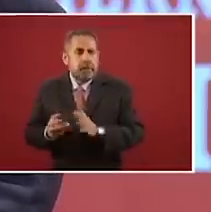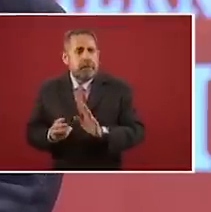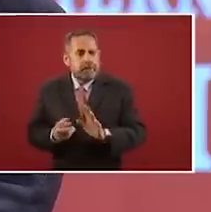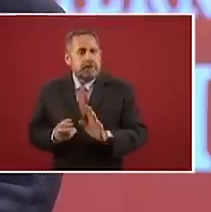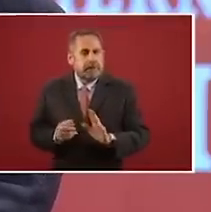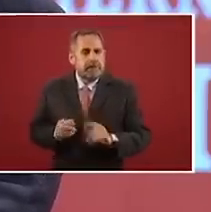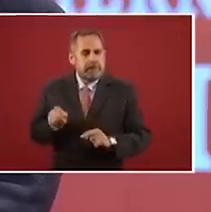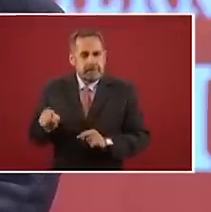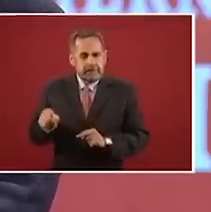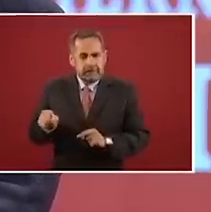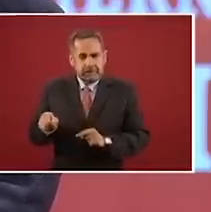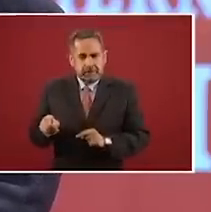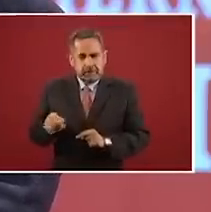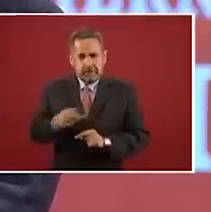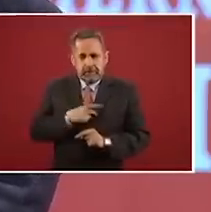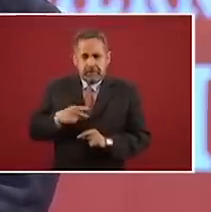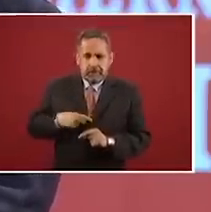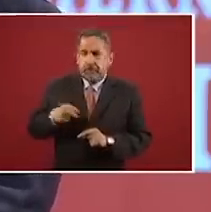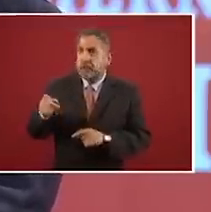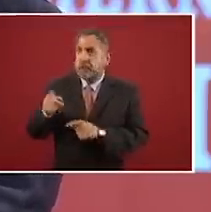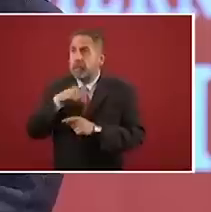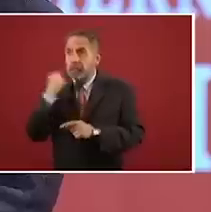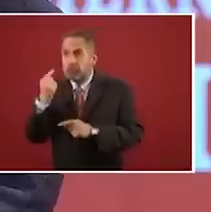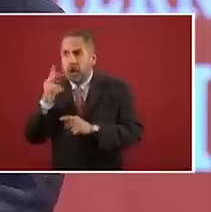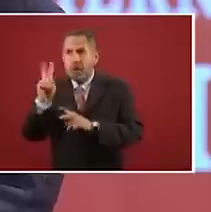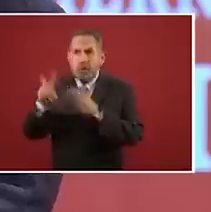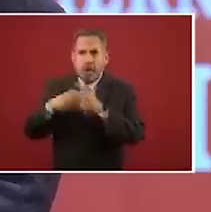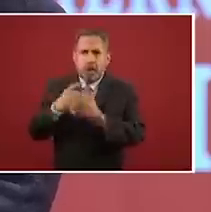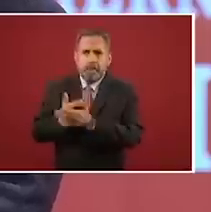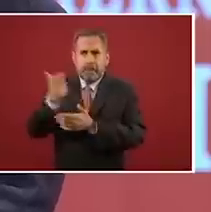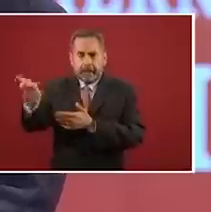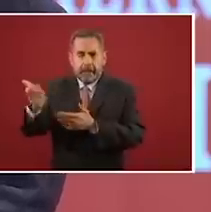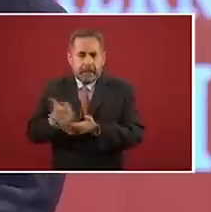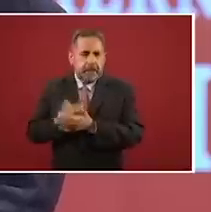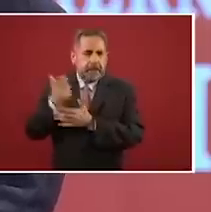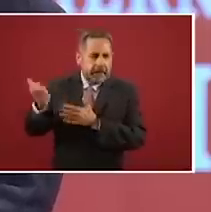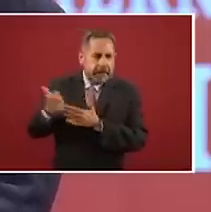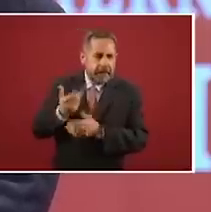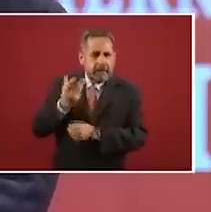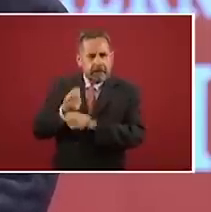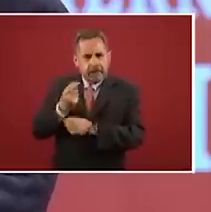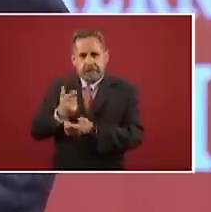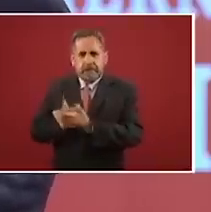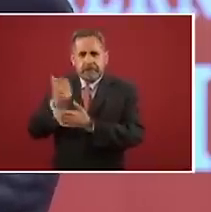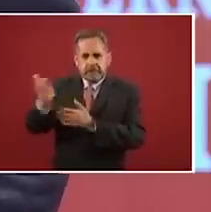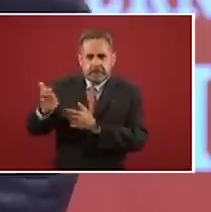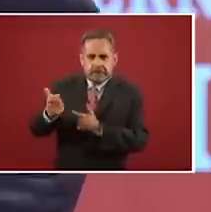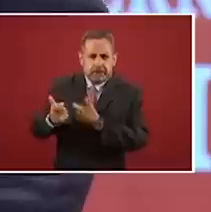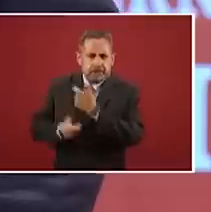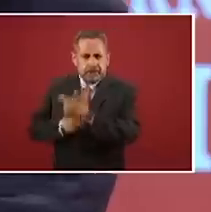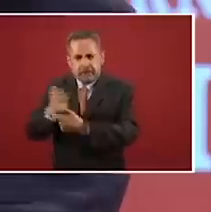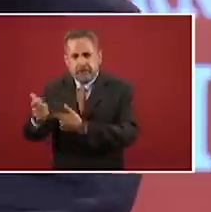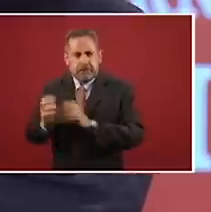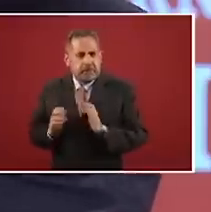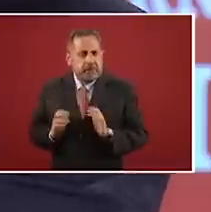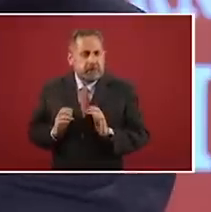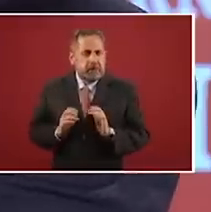se tienen que pagar vencimientos, el mantenimiento al servicio de la